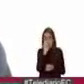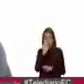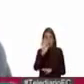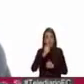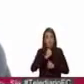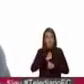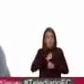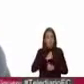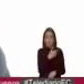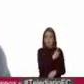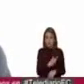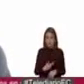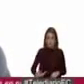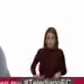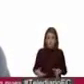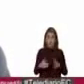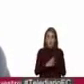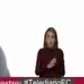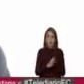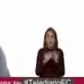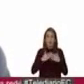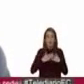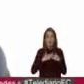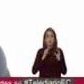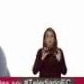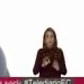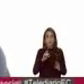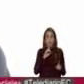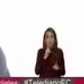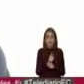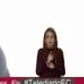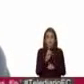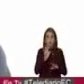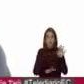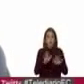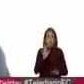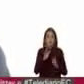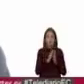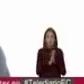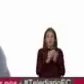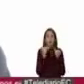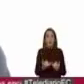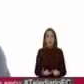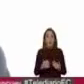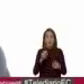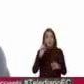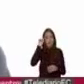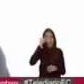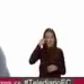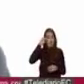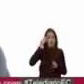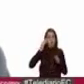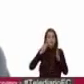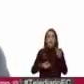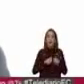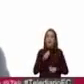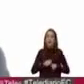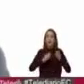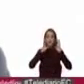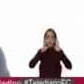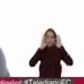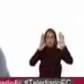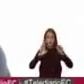del presidente, cosa que yo... Que yo lamento, se podría haber perfeccionado, pero no dado de baja. Ahora el gobierno está apuntando a pedir un